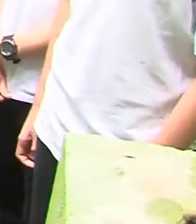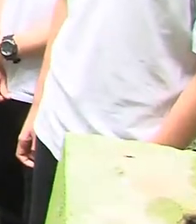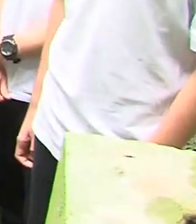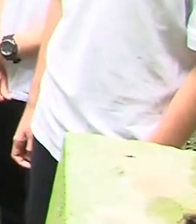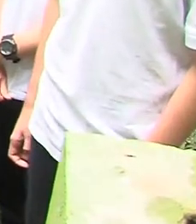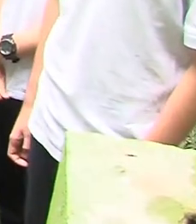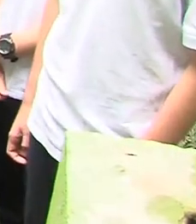¡Gracias! ¡Gracias!